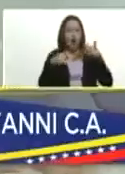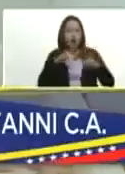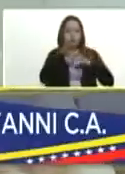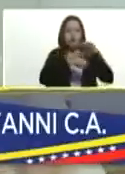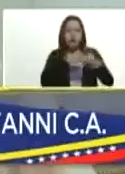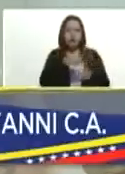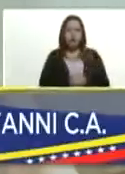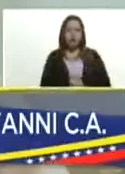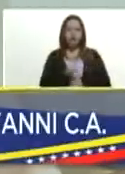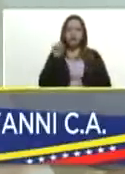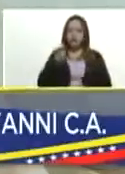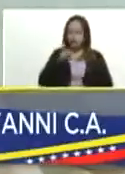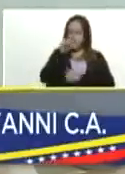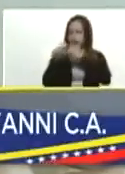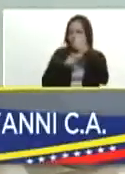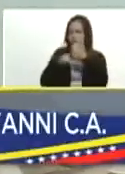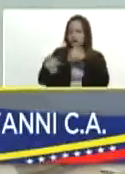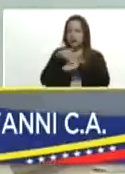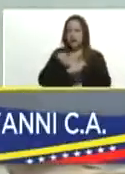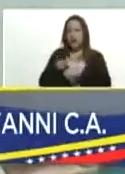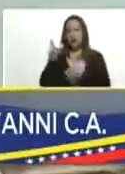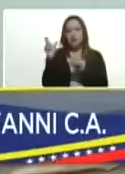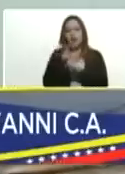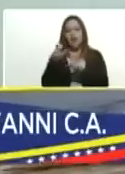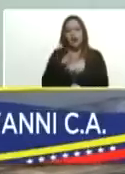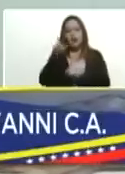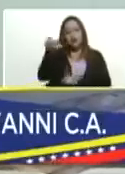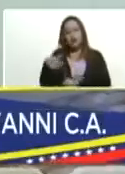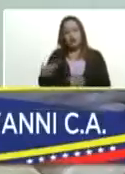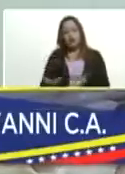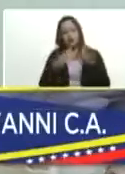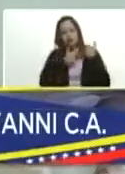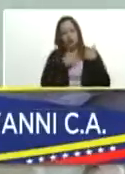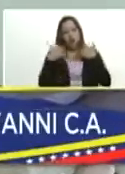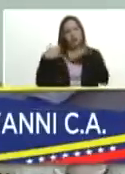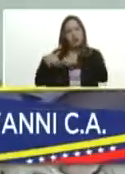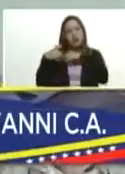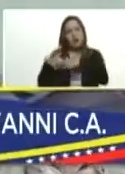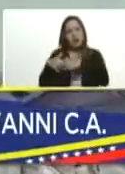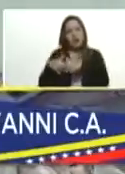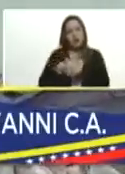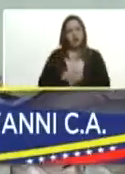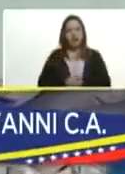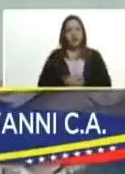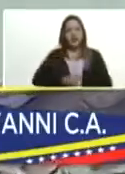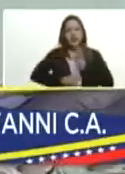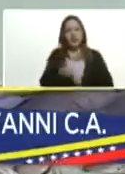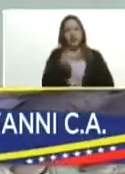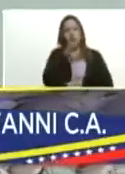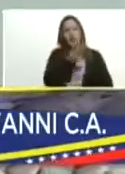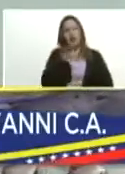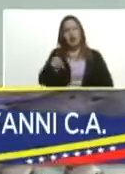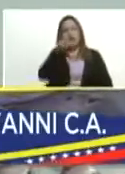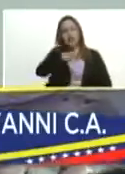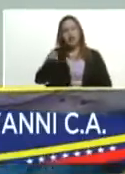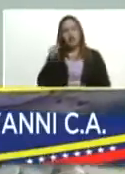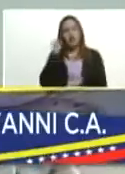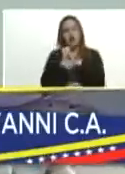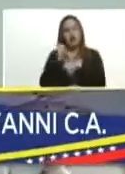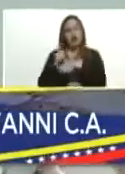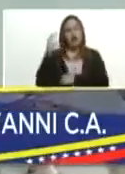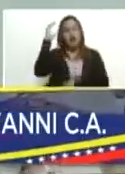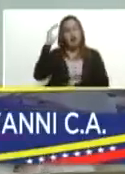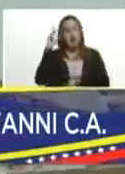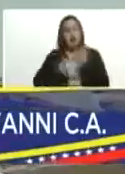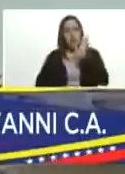la palabra, presidente, a uno de los representantes de esta empresa, como le dije, una empresa con más de 40 puestos de empleo, con una capacidad instalada de